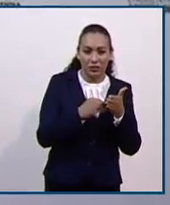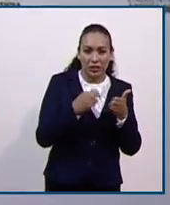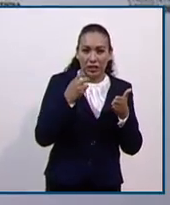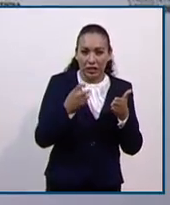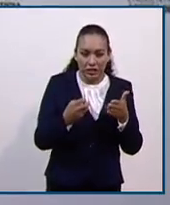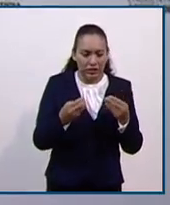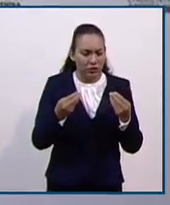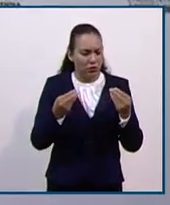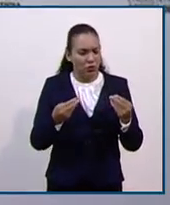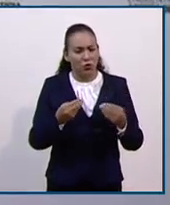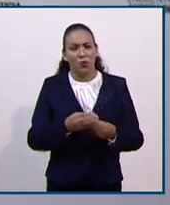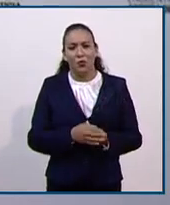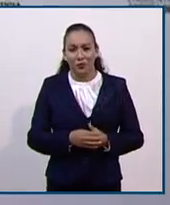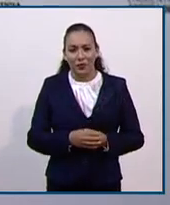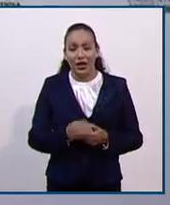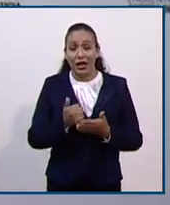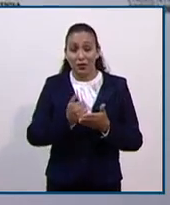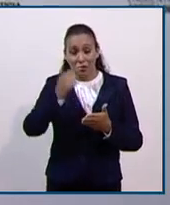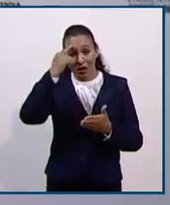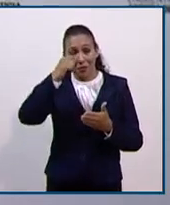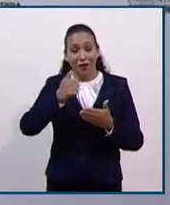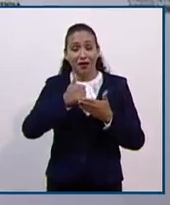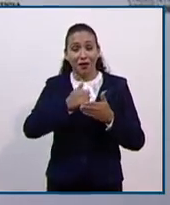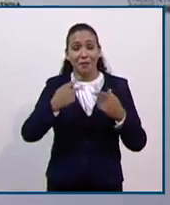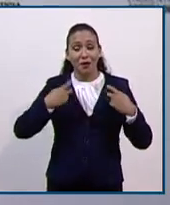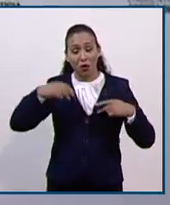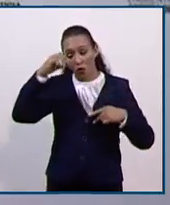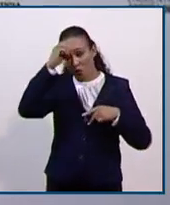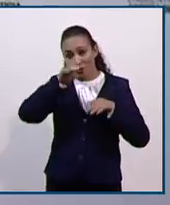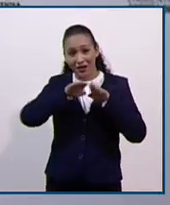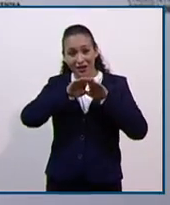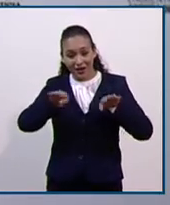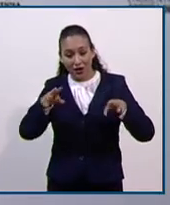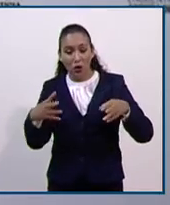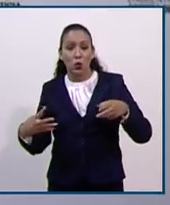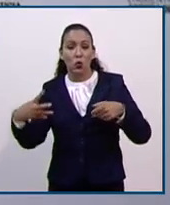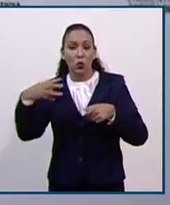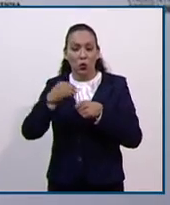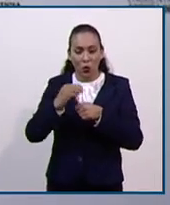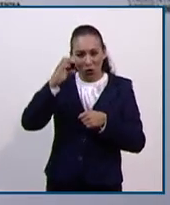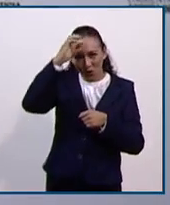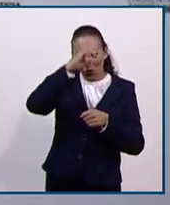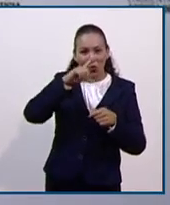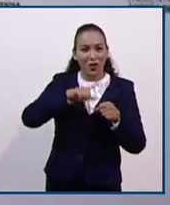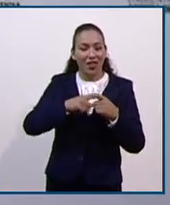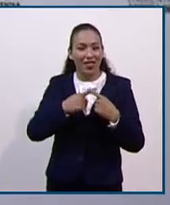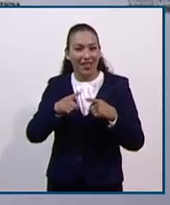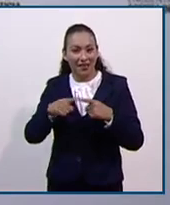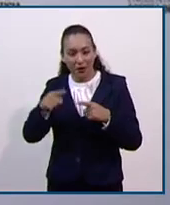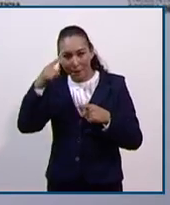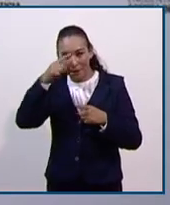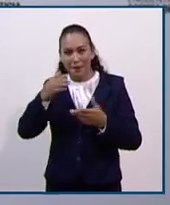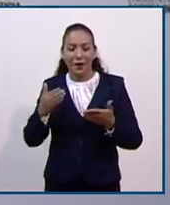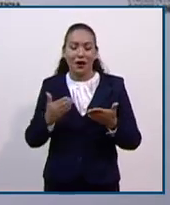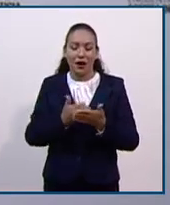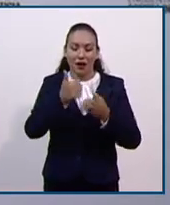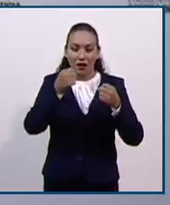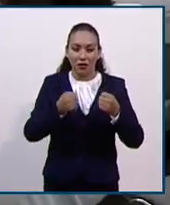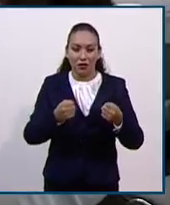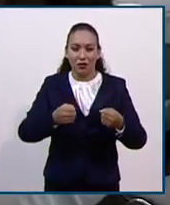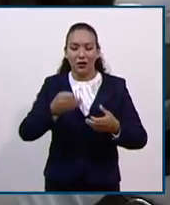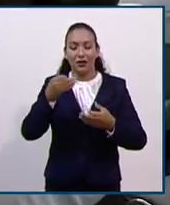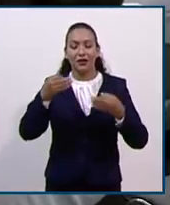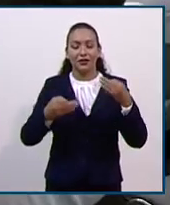agenda plural, una agenda democrática, incluyente e intercultural para la seguridad y la justicia de nuestra